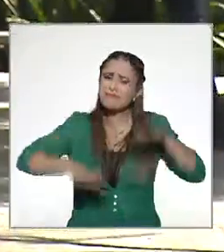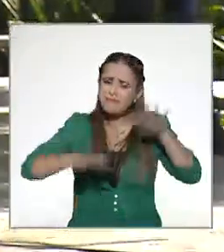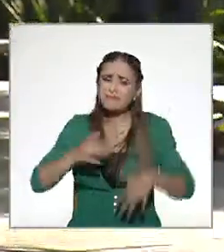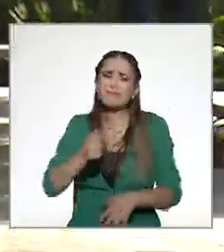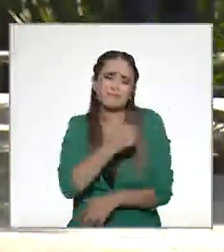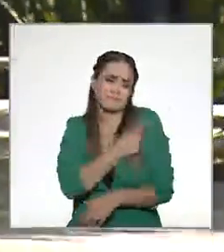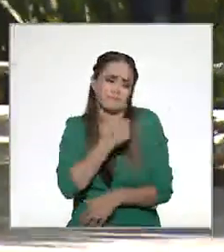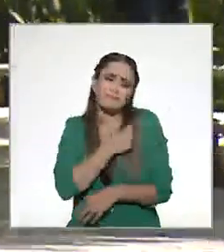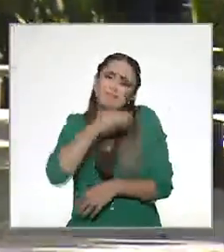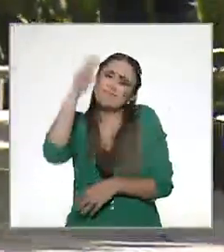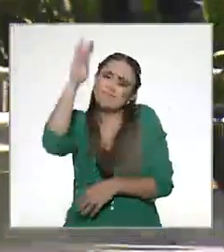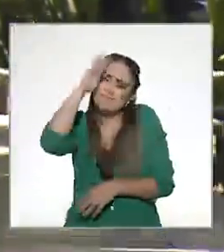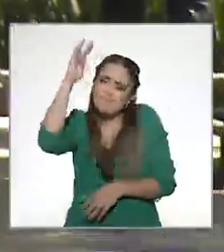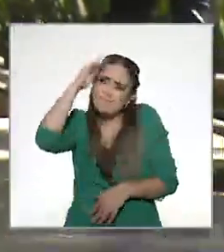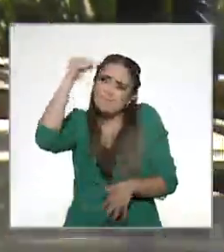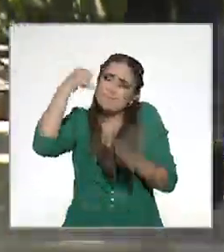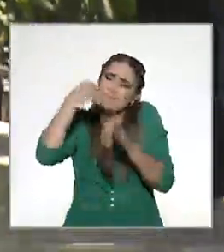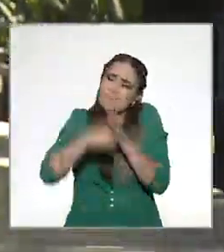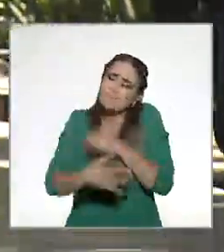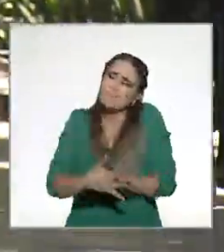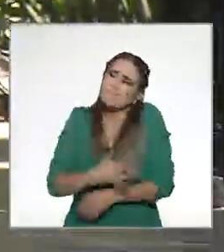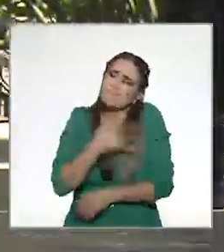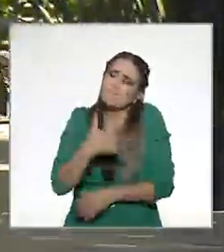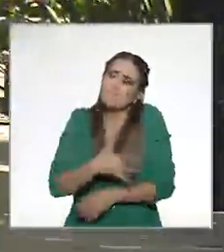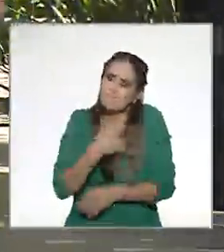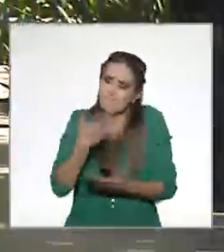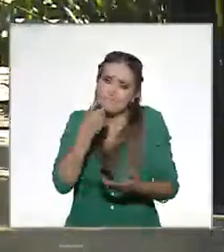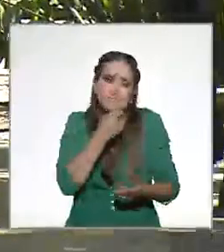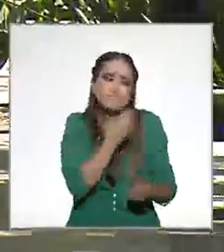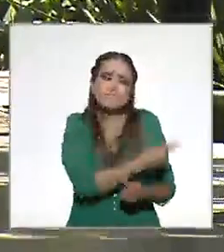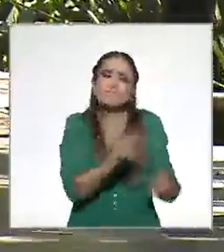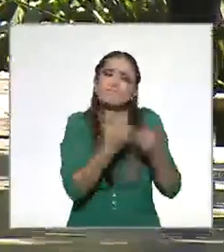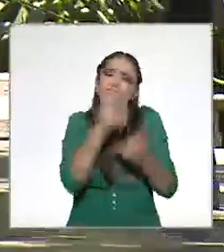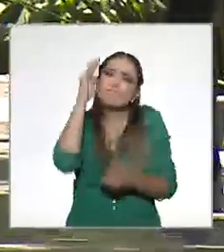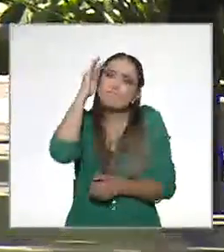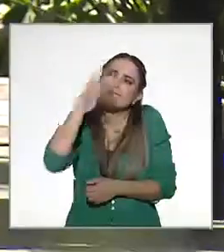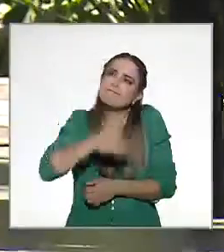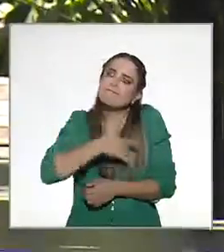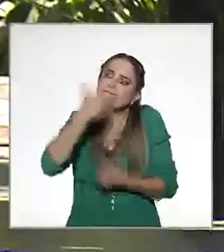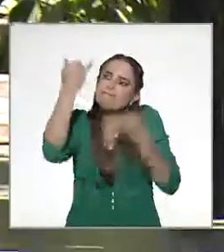y eso podríamos aprender como papás de estos niños y estas niñas.